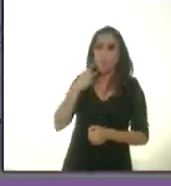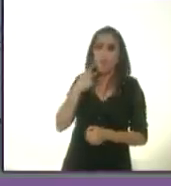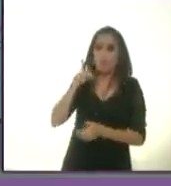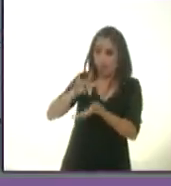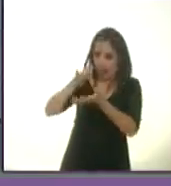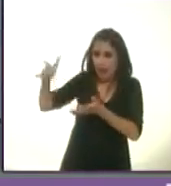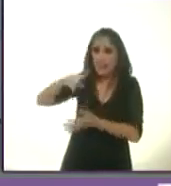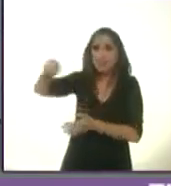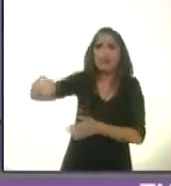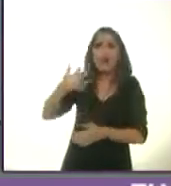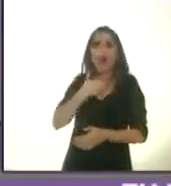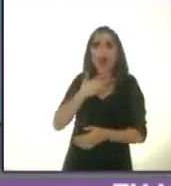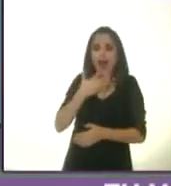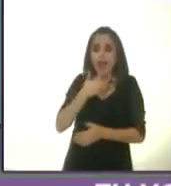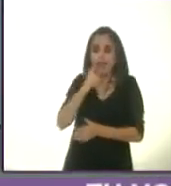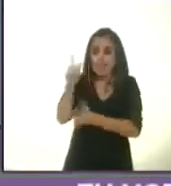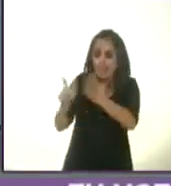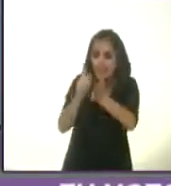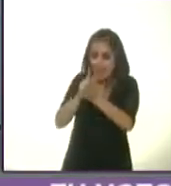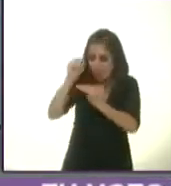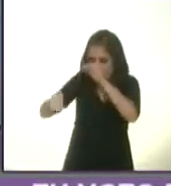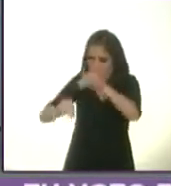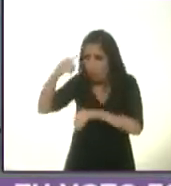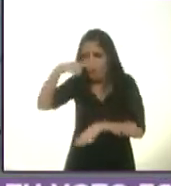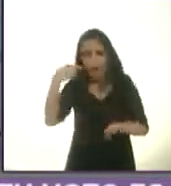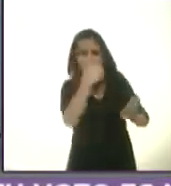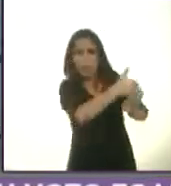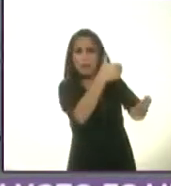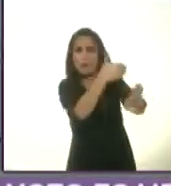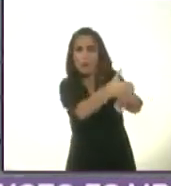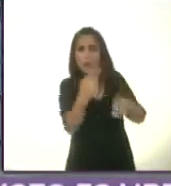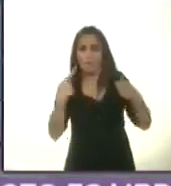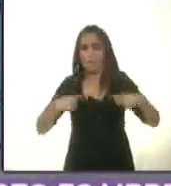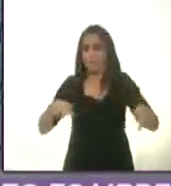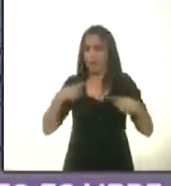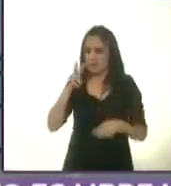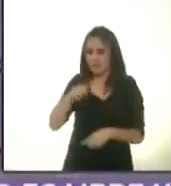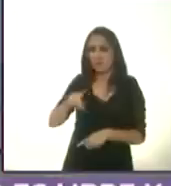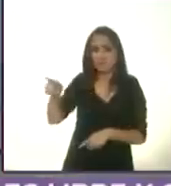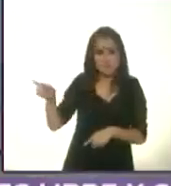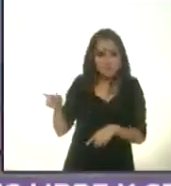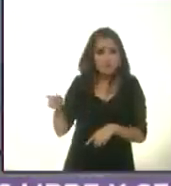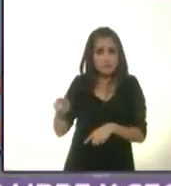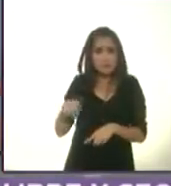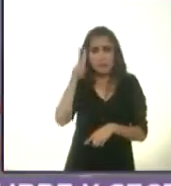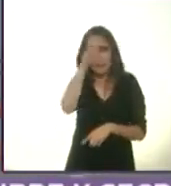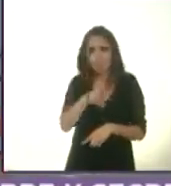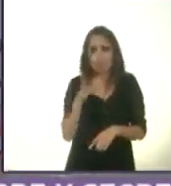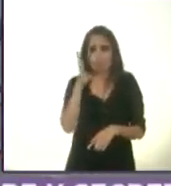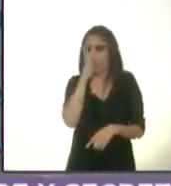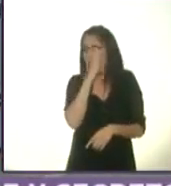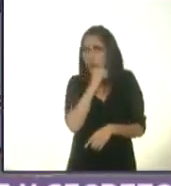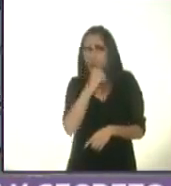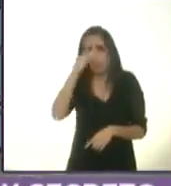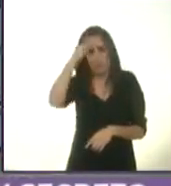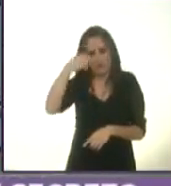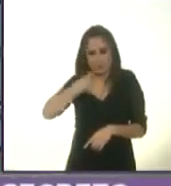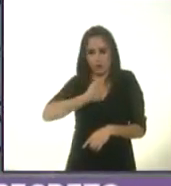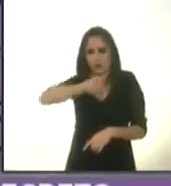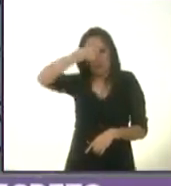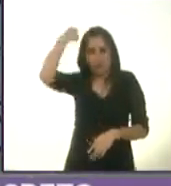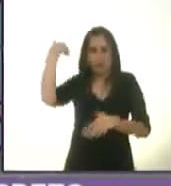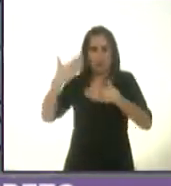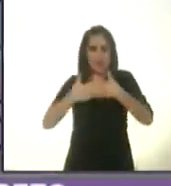uno de nosotros los ciudadanos no puede ser posible que un una candidatura independiente